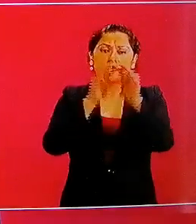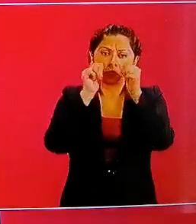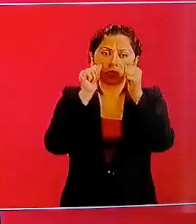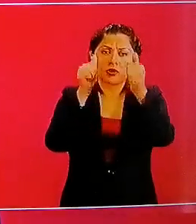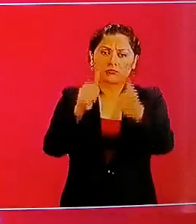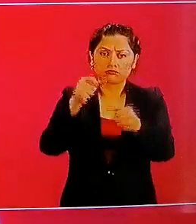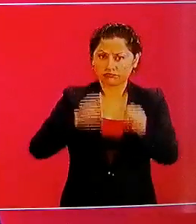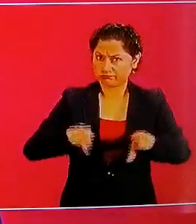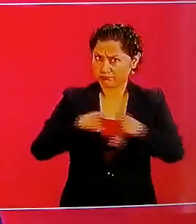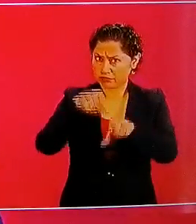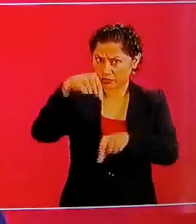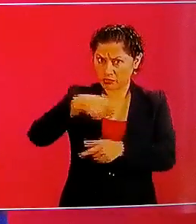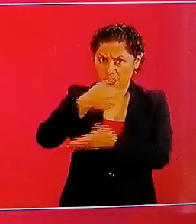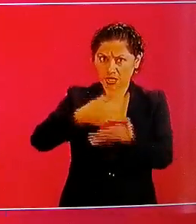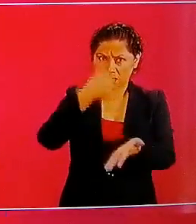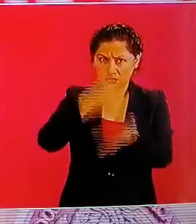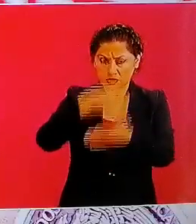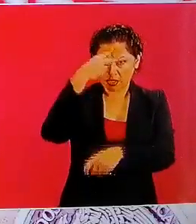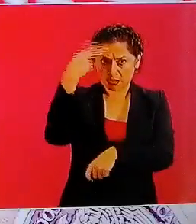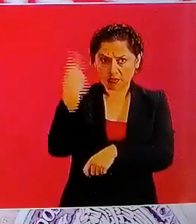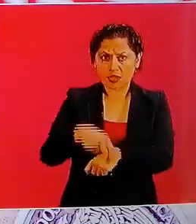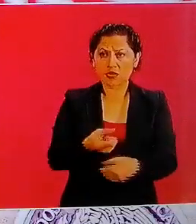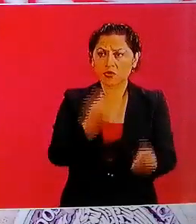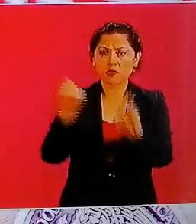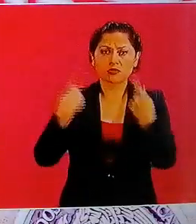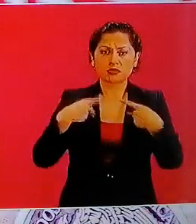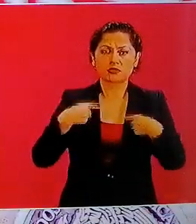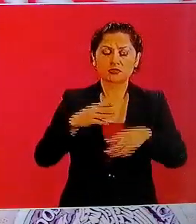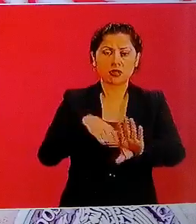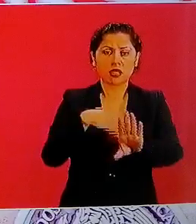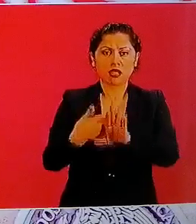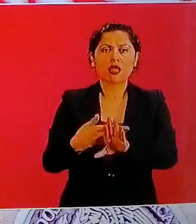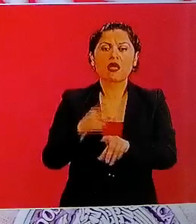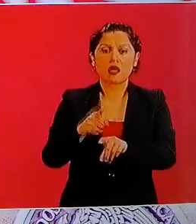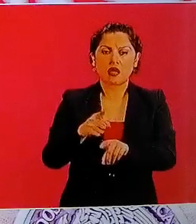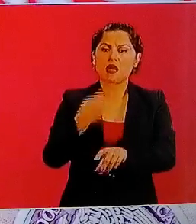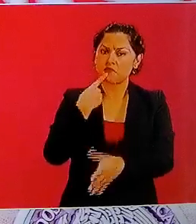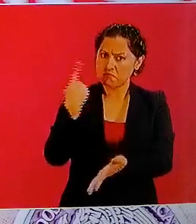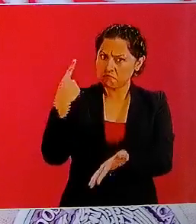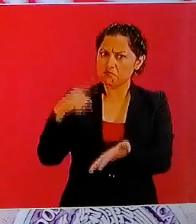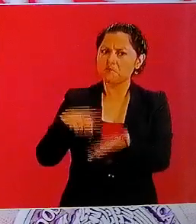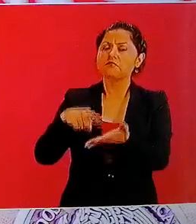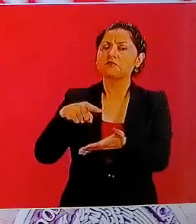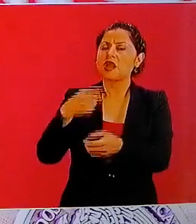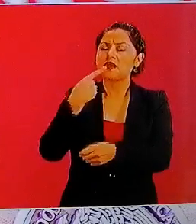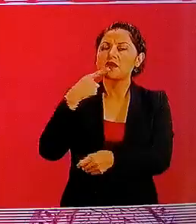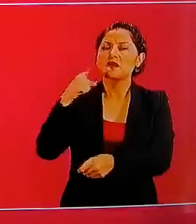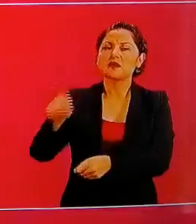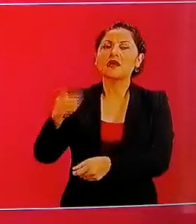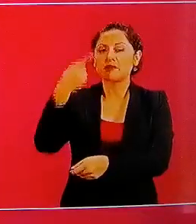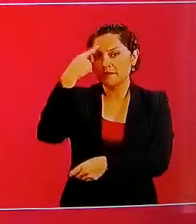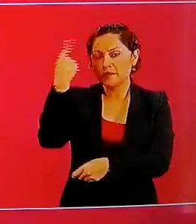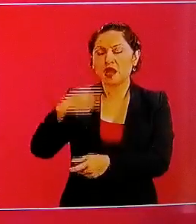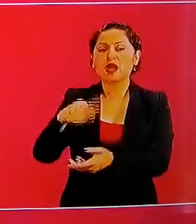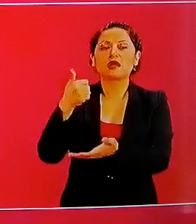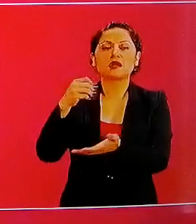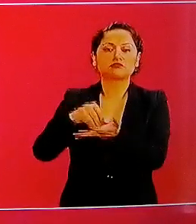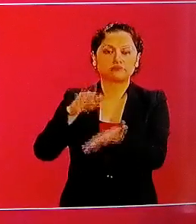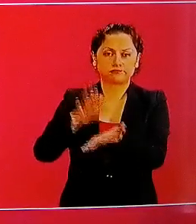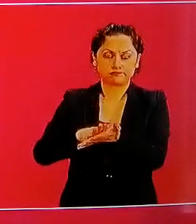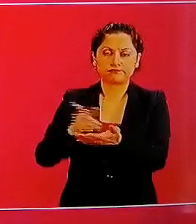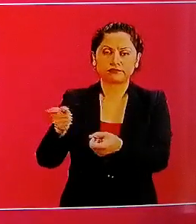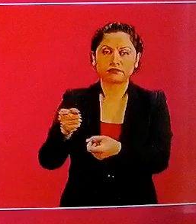aquí en la ciudad, con algunas agresiones que les estamos dando seguimiento a las carpetas de investigación para que tampoco queden impunes. Allí en